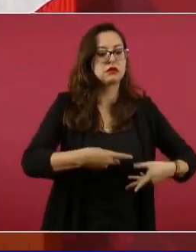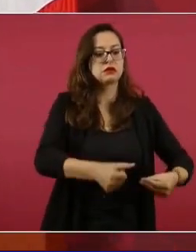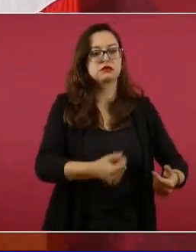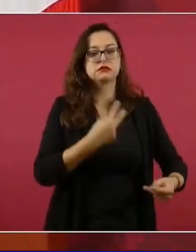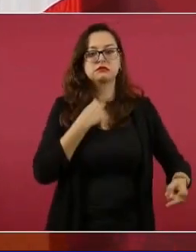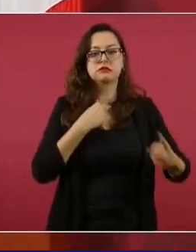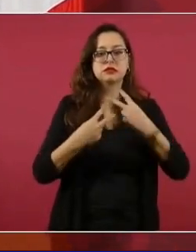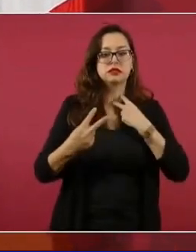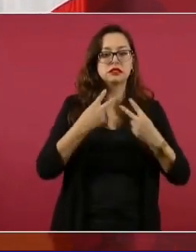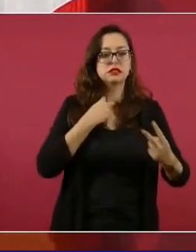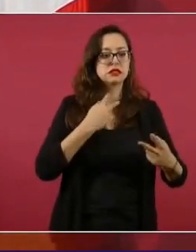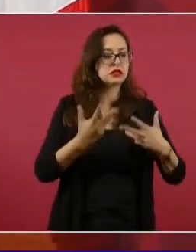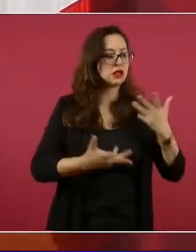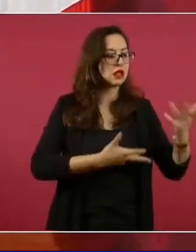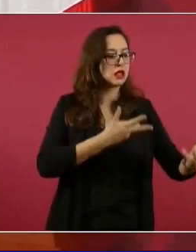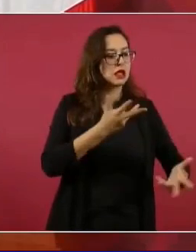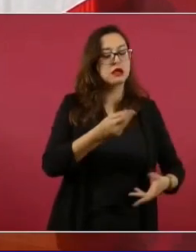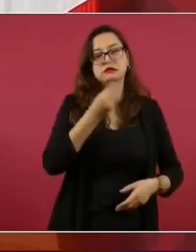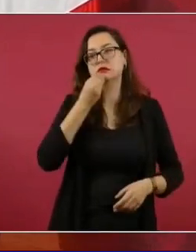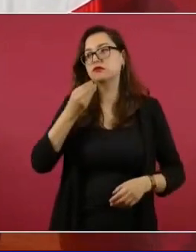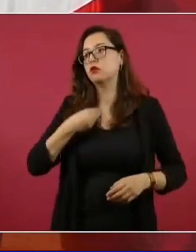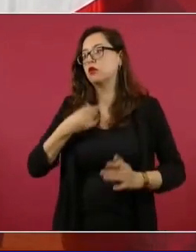y necesita aumentar los impuestos,